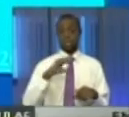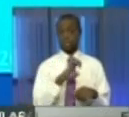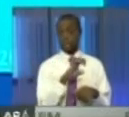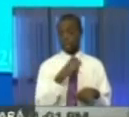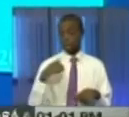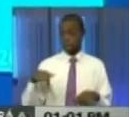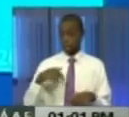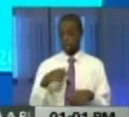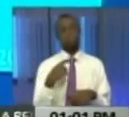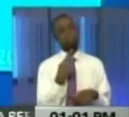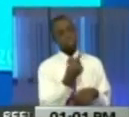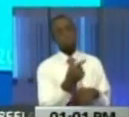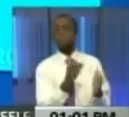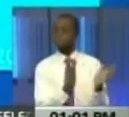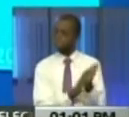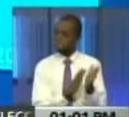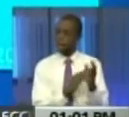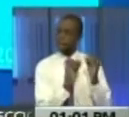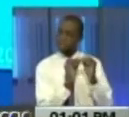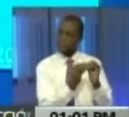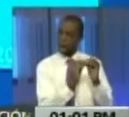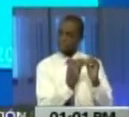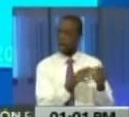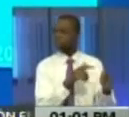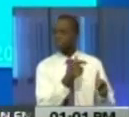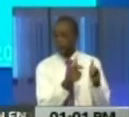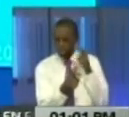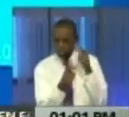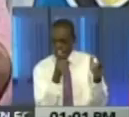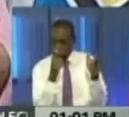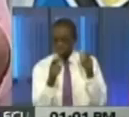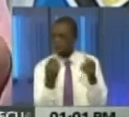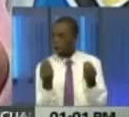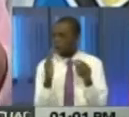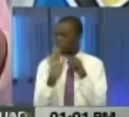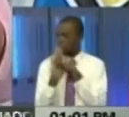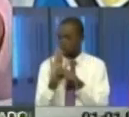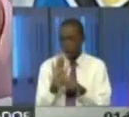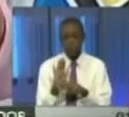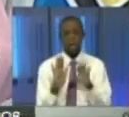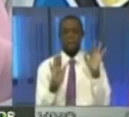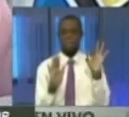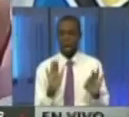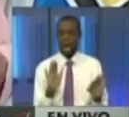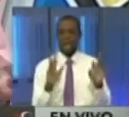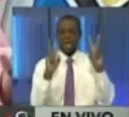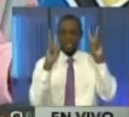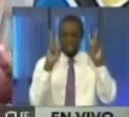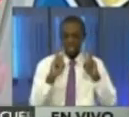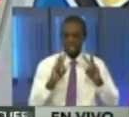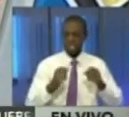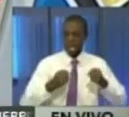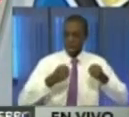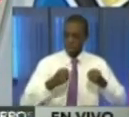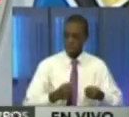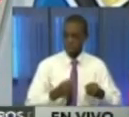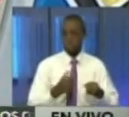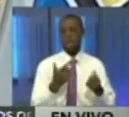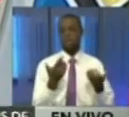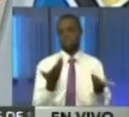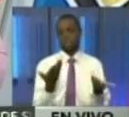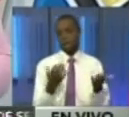sobre estos mecanismos para poder garantizar y llevar a cabo en forma segura, como dice el